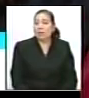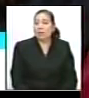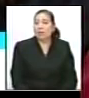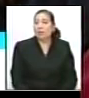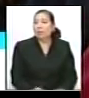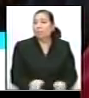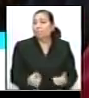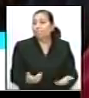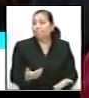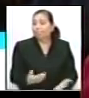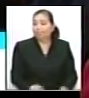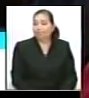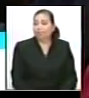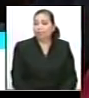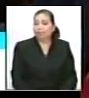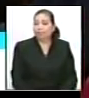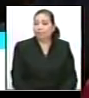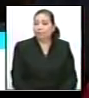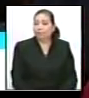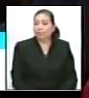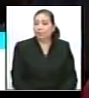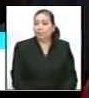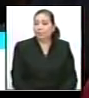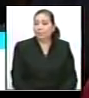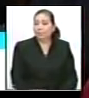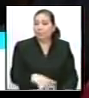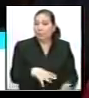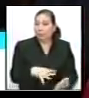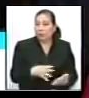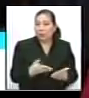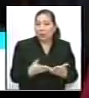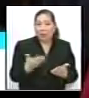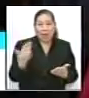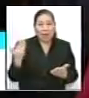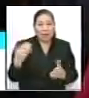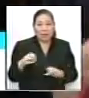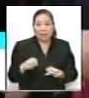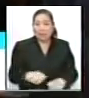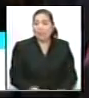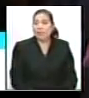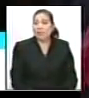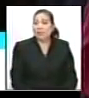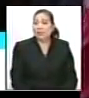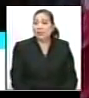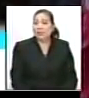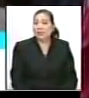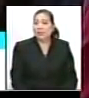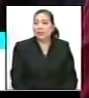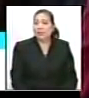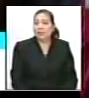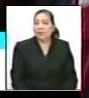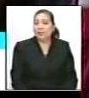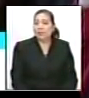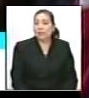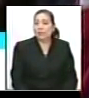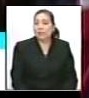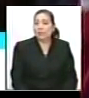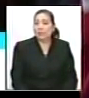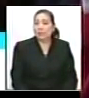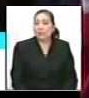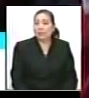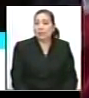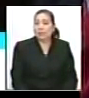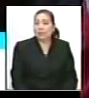sí, pues no, los estudios que ella ha realizado e incluso, quiero